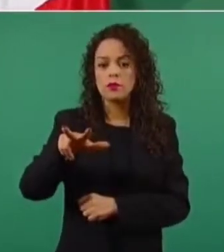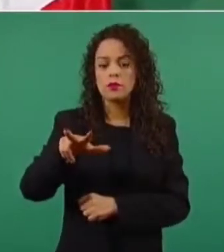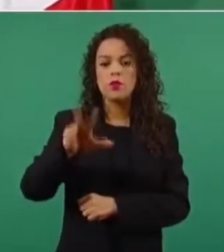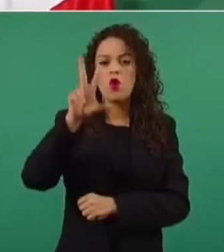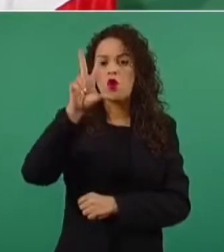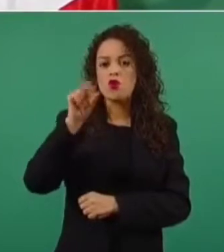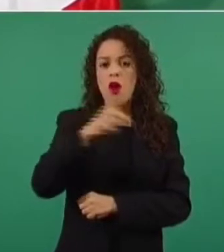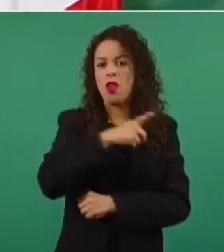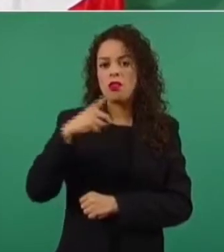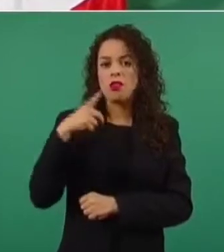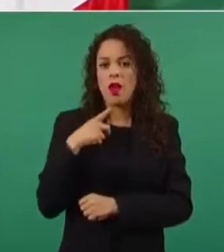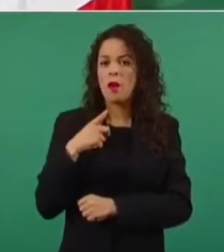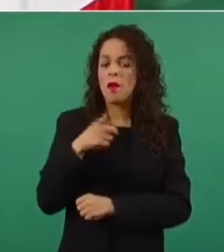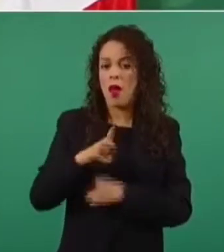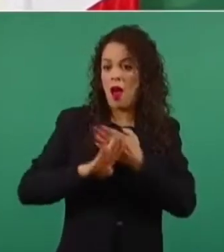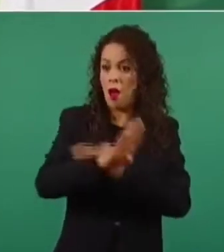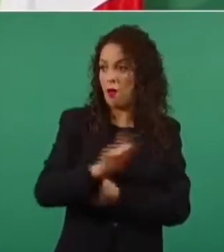de impuestos.